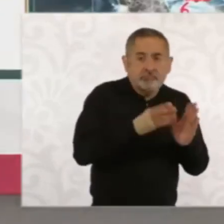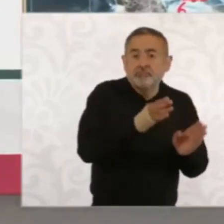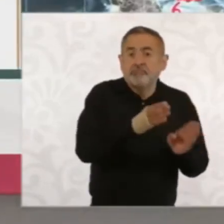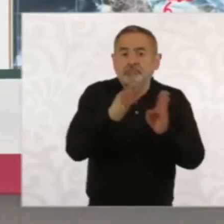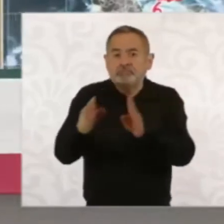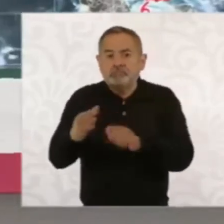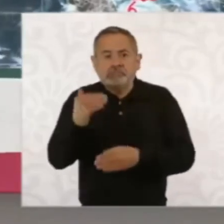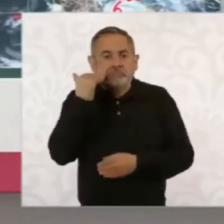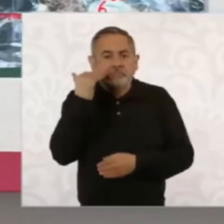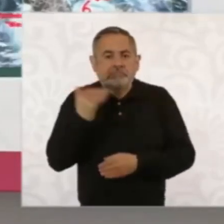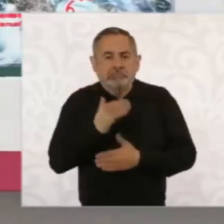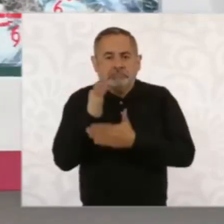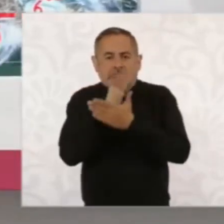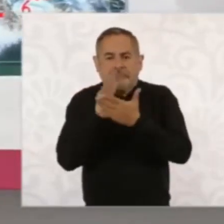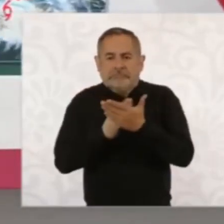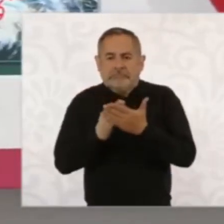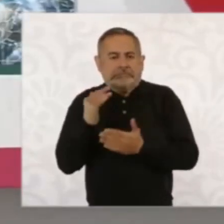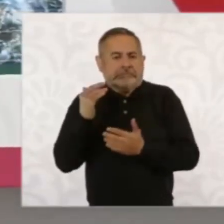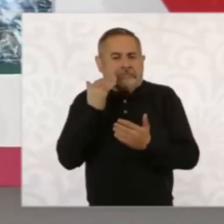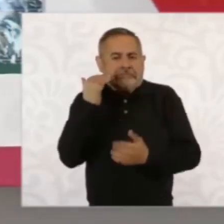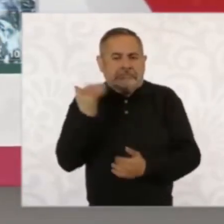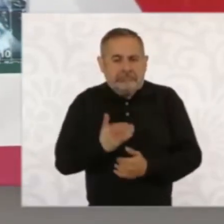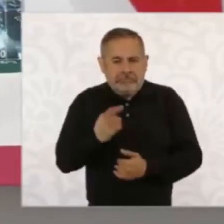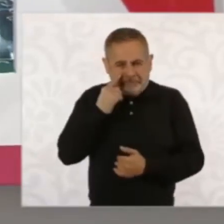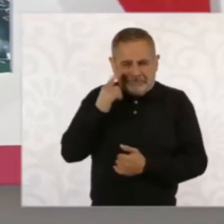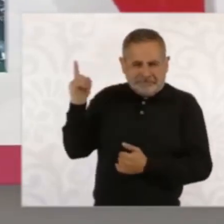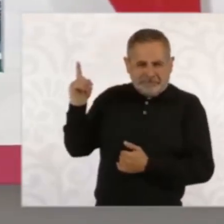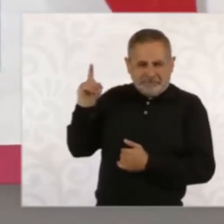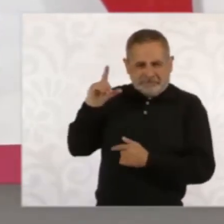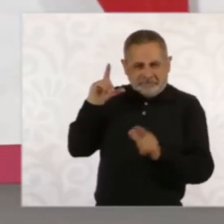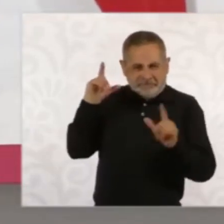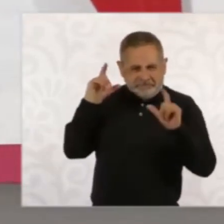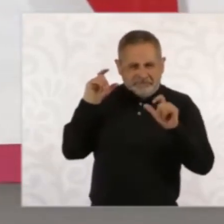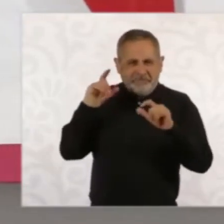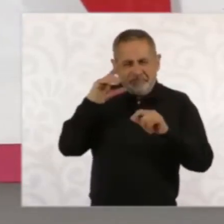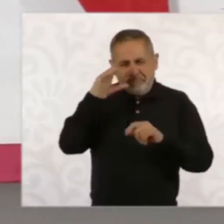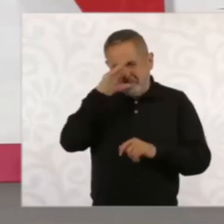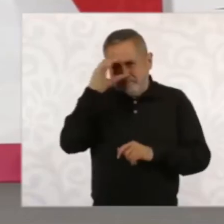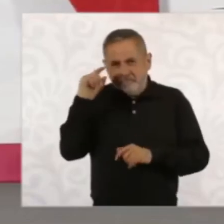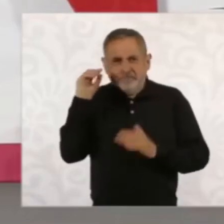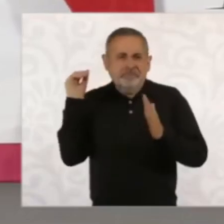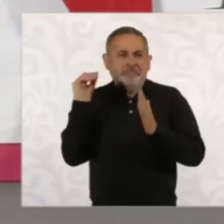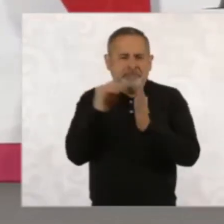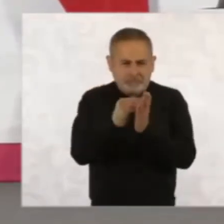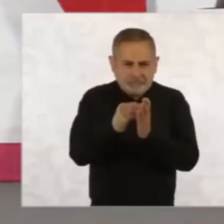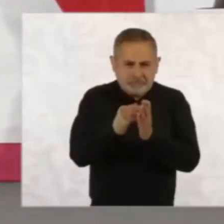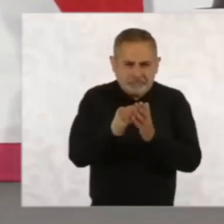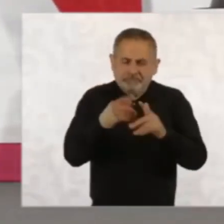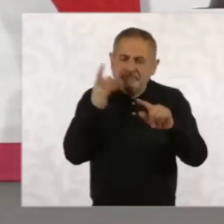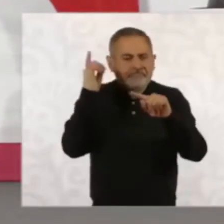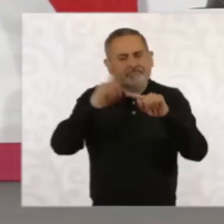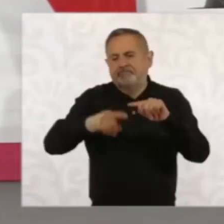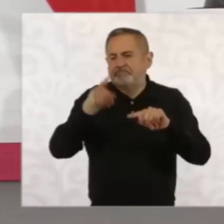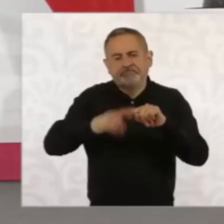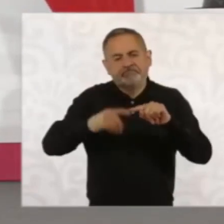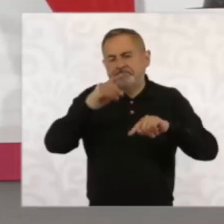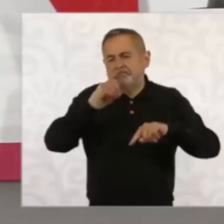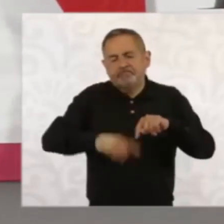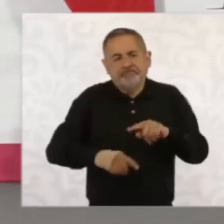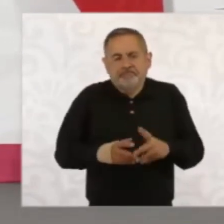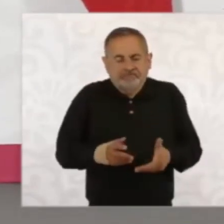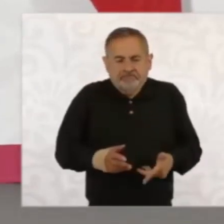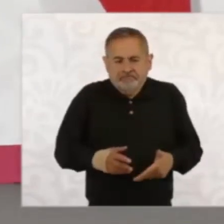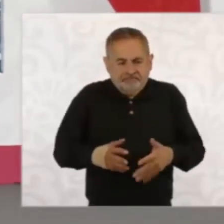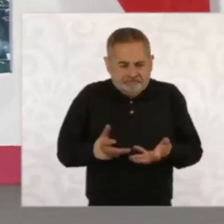estructurales. Esta es una foto de las zonas que se crearon y que se tuvieron que destruir